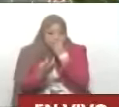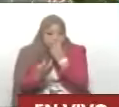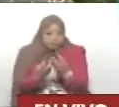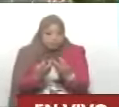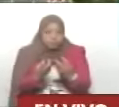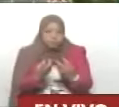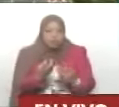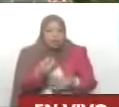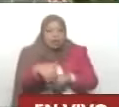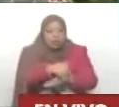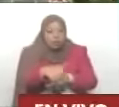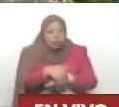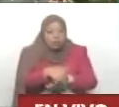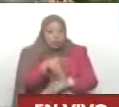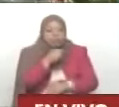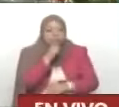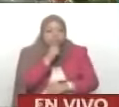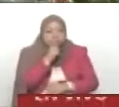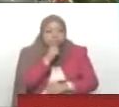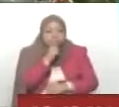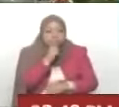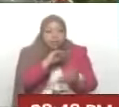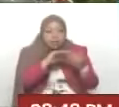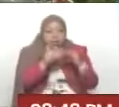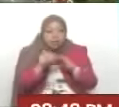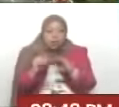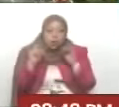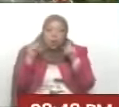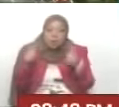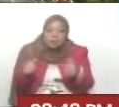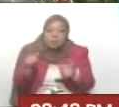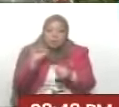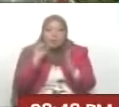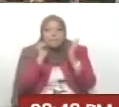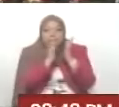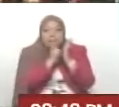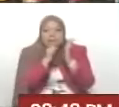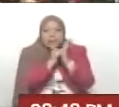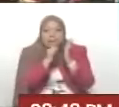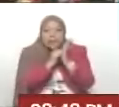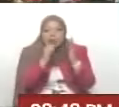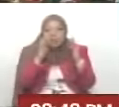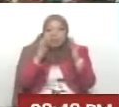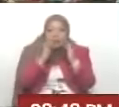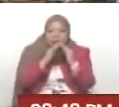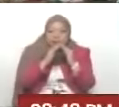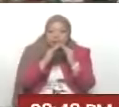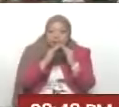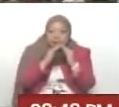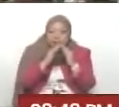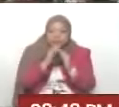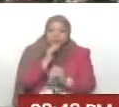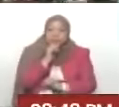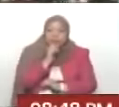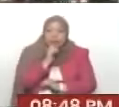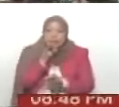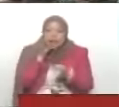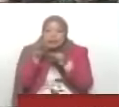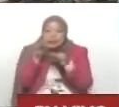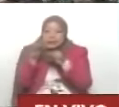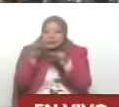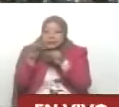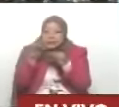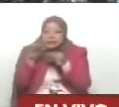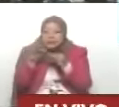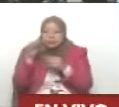en cada calle. Estuvimos en esos lugares, empezamos a tocar las puertas, empezamos a explicarle a las personas cuál era